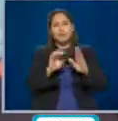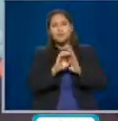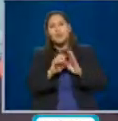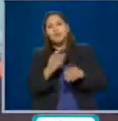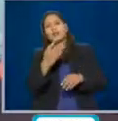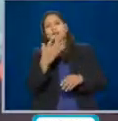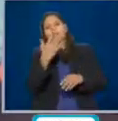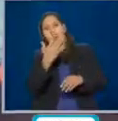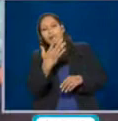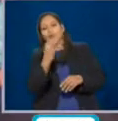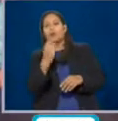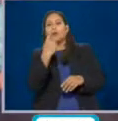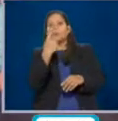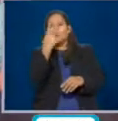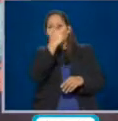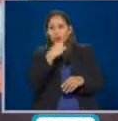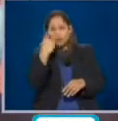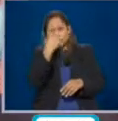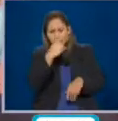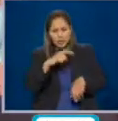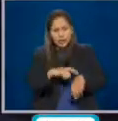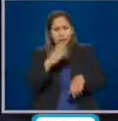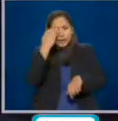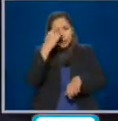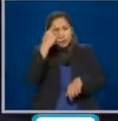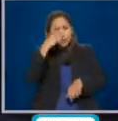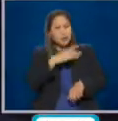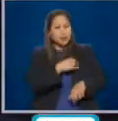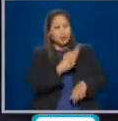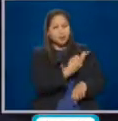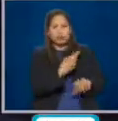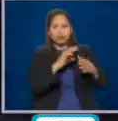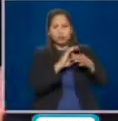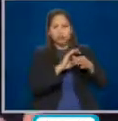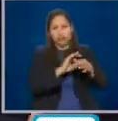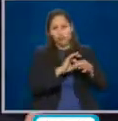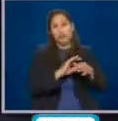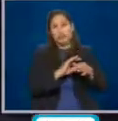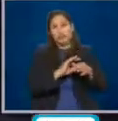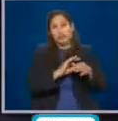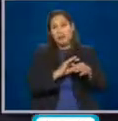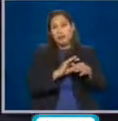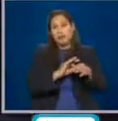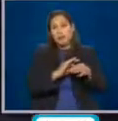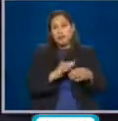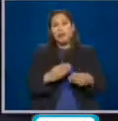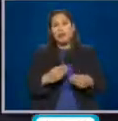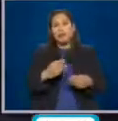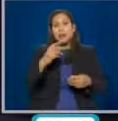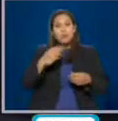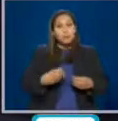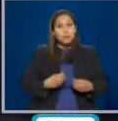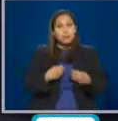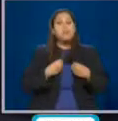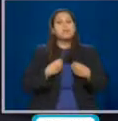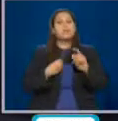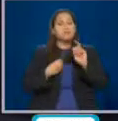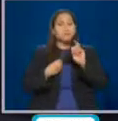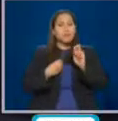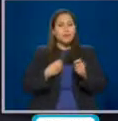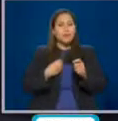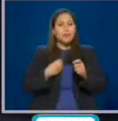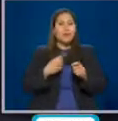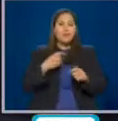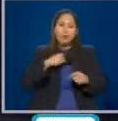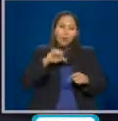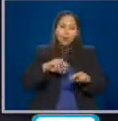1 hora, lo más posible para crear vínculos. Es en el día a día. Afortunadamente la vida Sí. de todos los días no nos permite ese hoy me